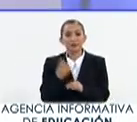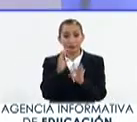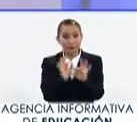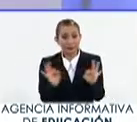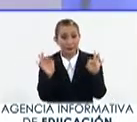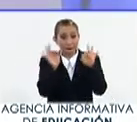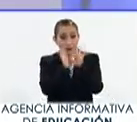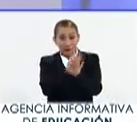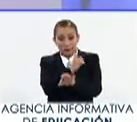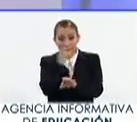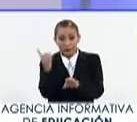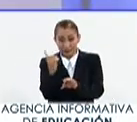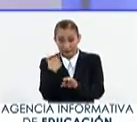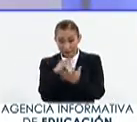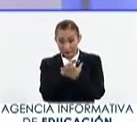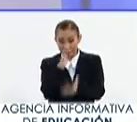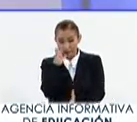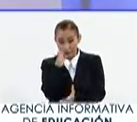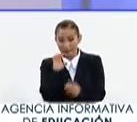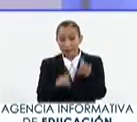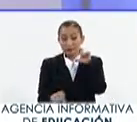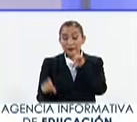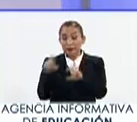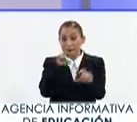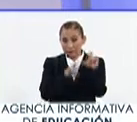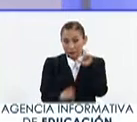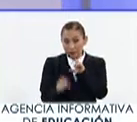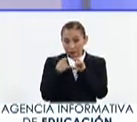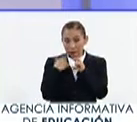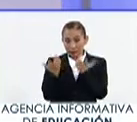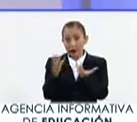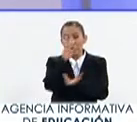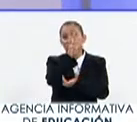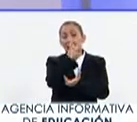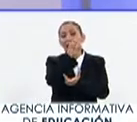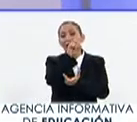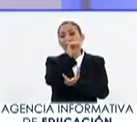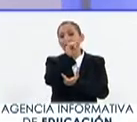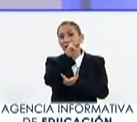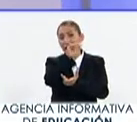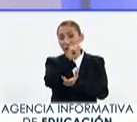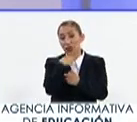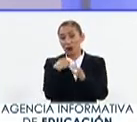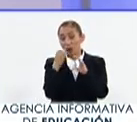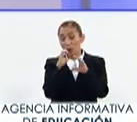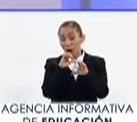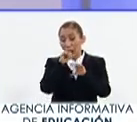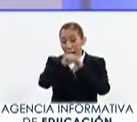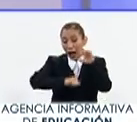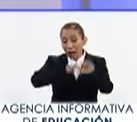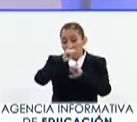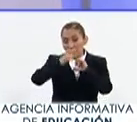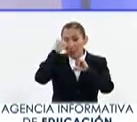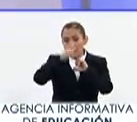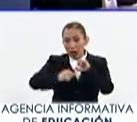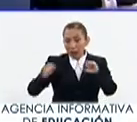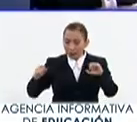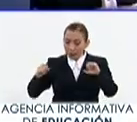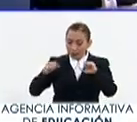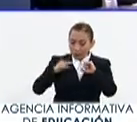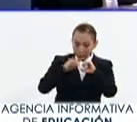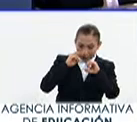muy importante porque generalmente la química, la reactividad, la capacidad de un átomo para reaccionar, para